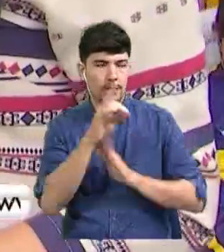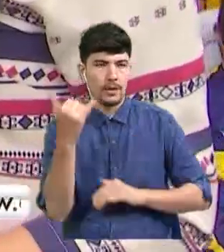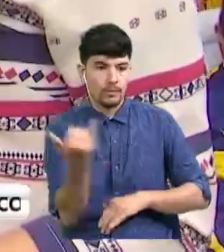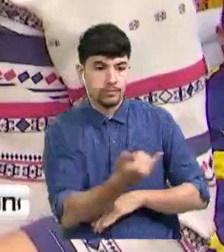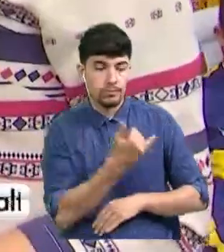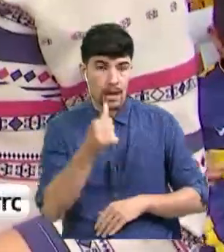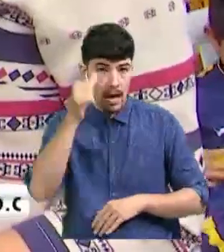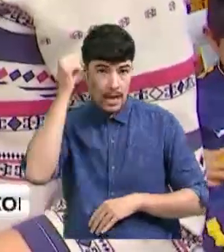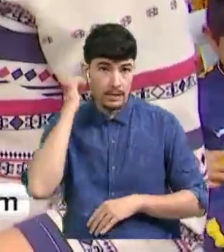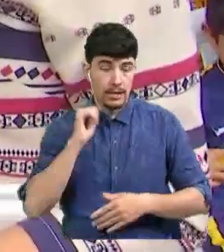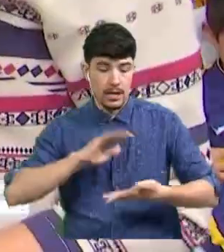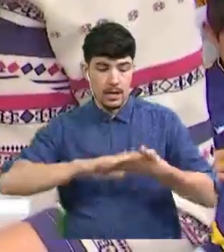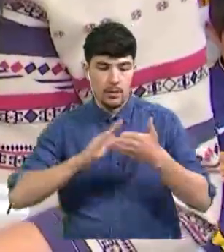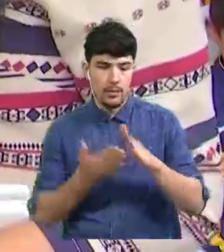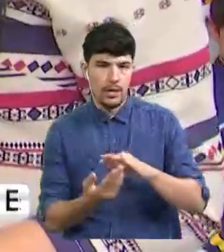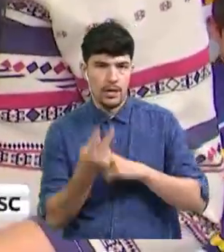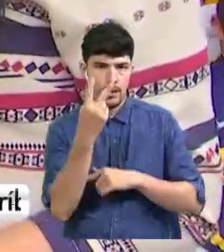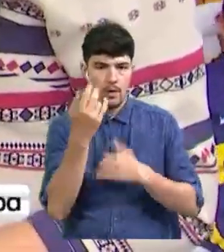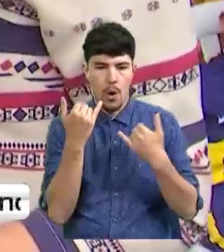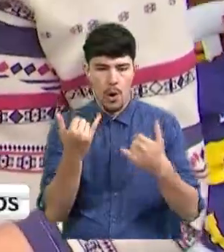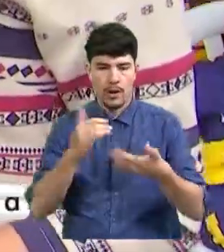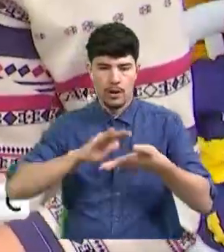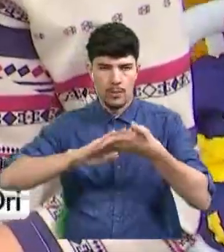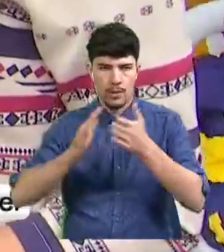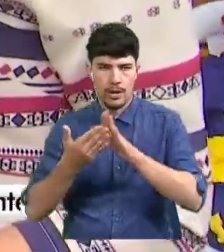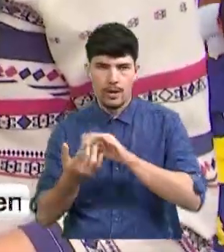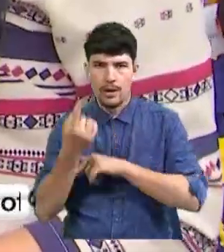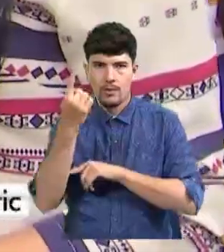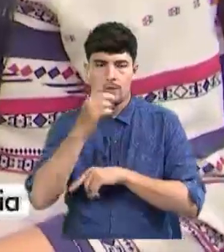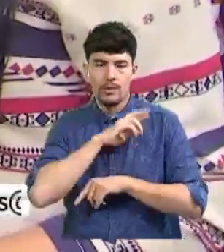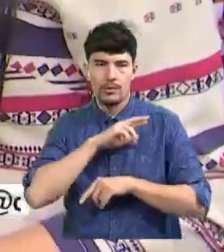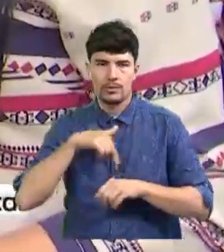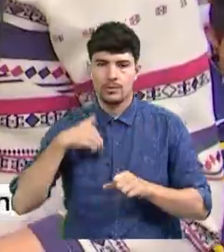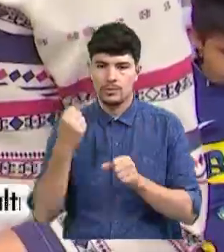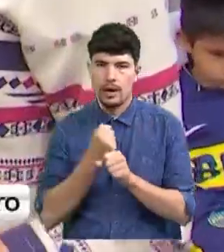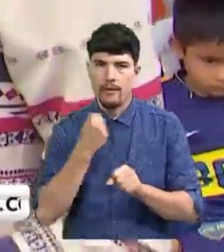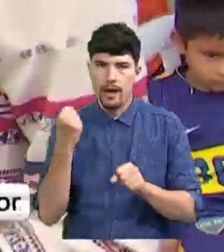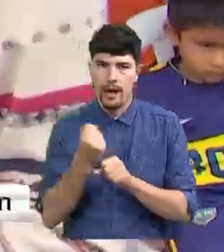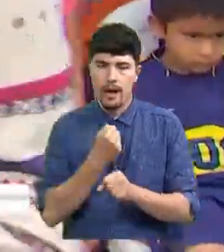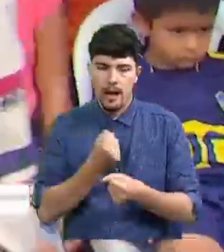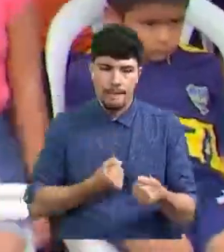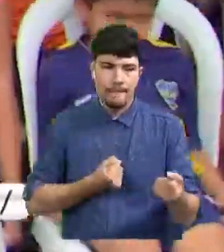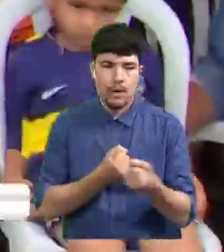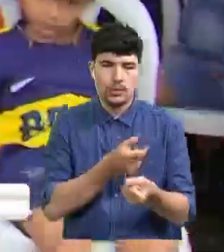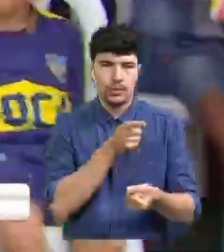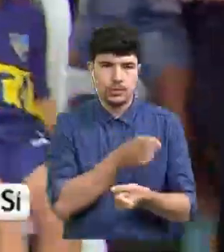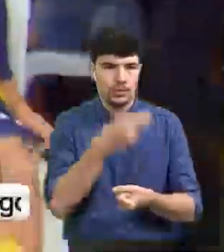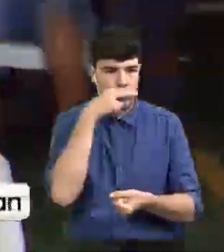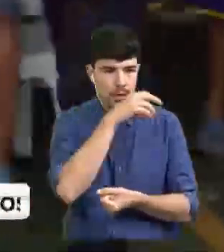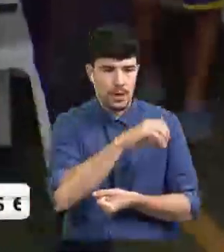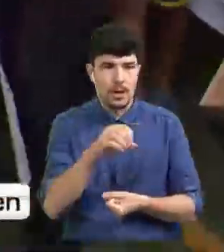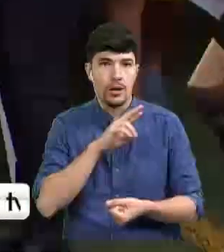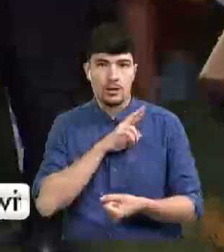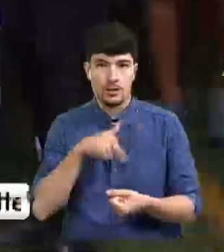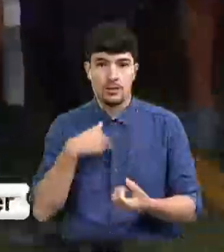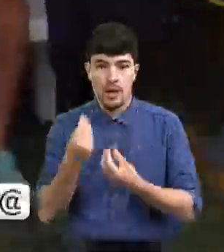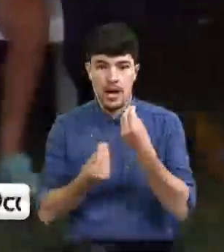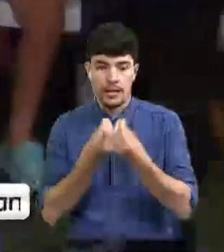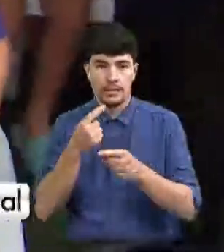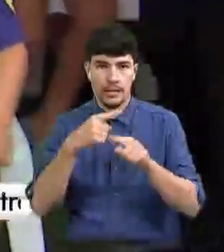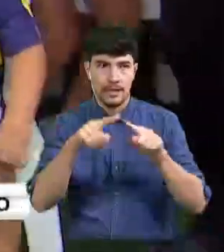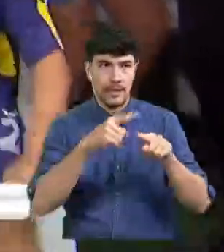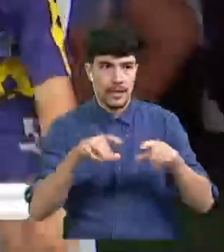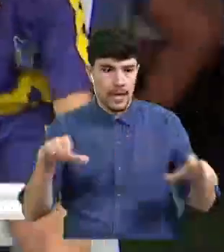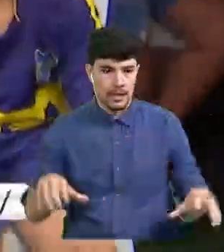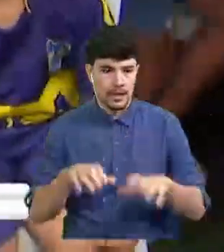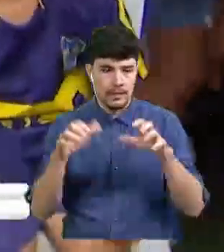durante el día de ayer en la Comuna 2 y el día de hoy en la Comuna 1 hemos trabajado en rendición de cuentas para niños. Con ellos hemos hecho actividades